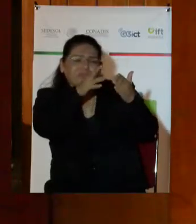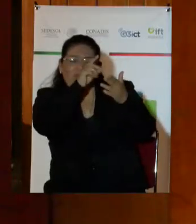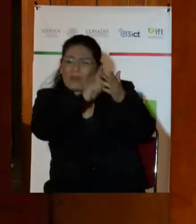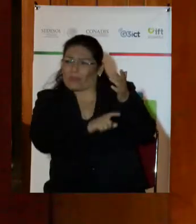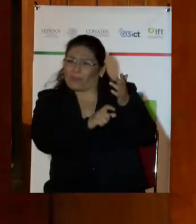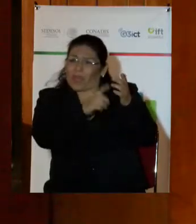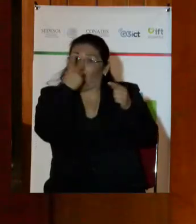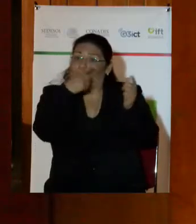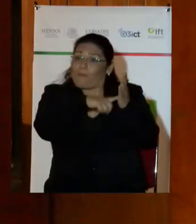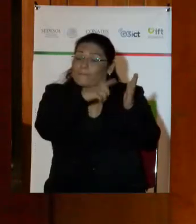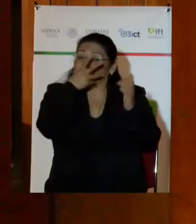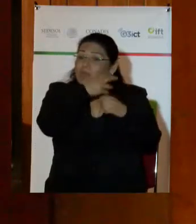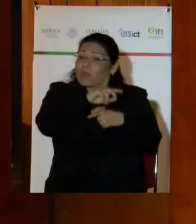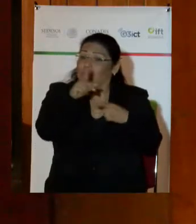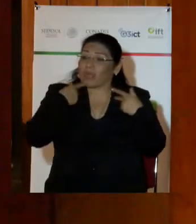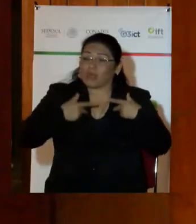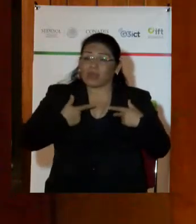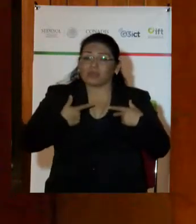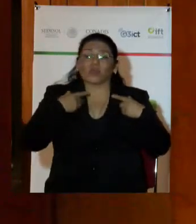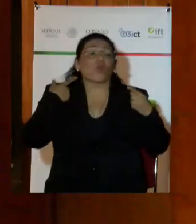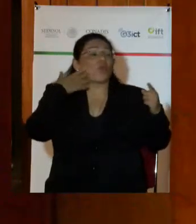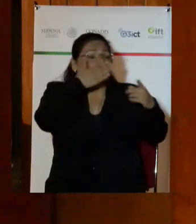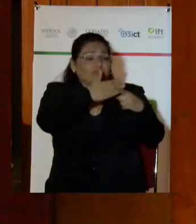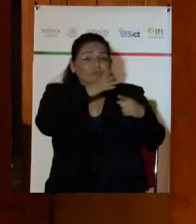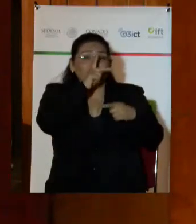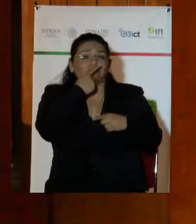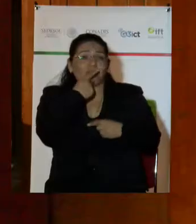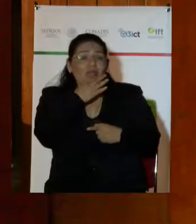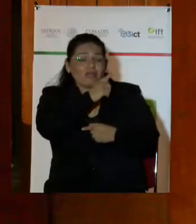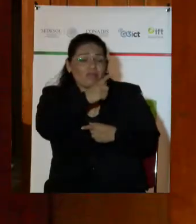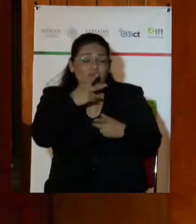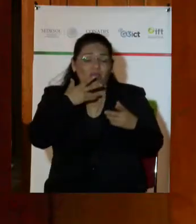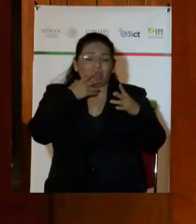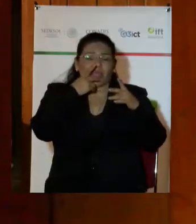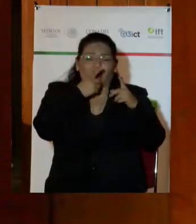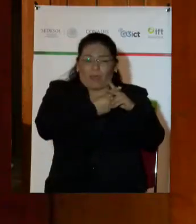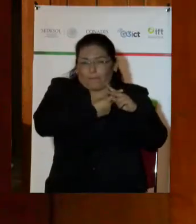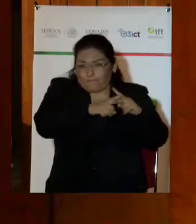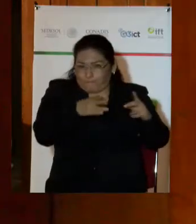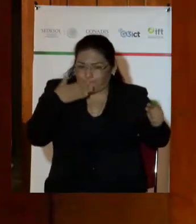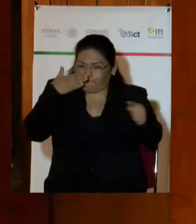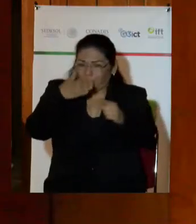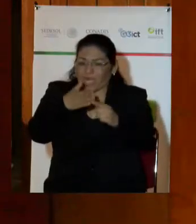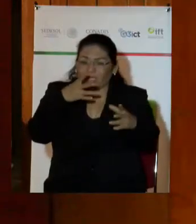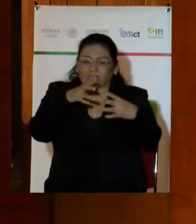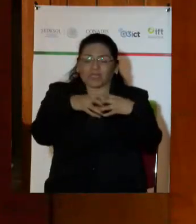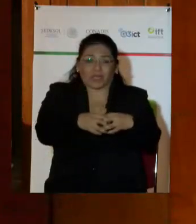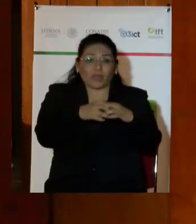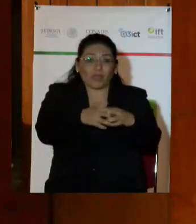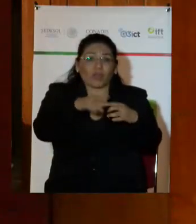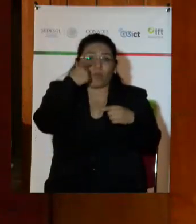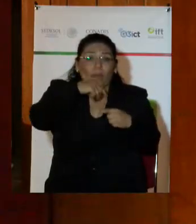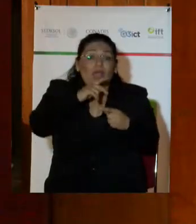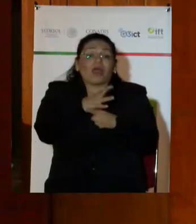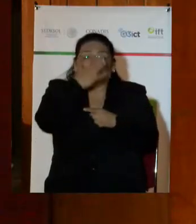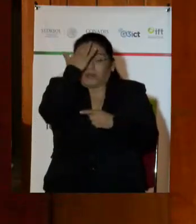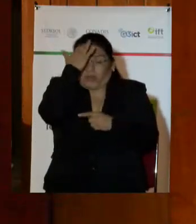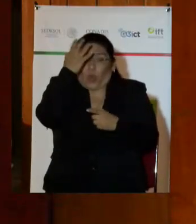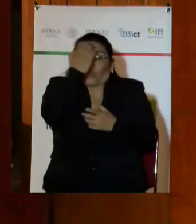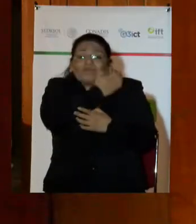hizo previo a la consulta pública fue hablar con cada una de las empresas importantes, no con todas, porque en el tema de